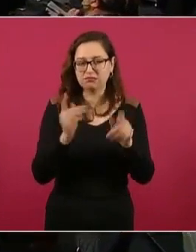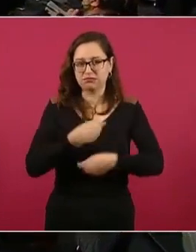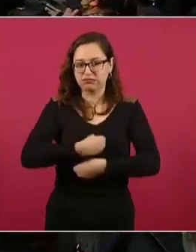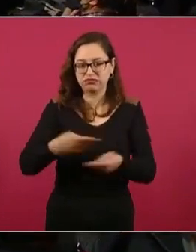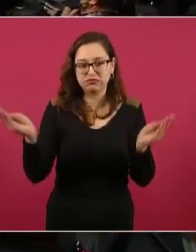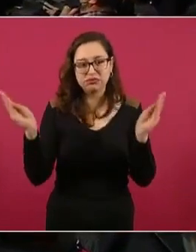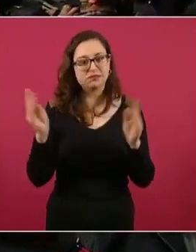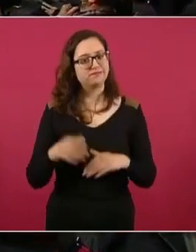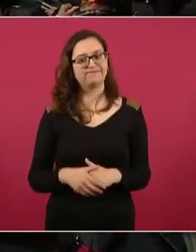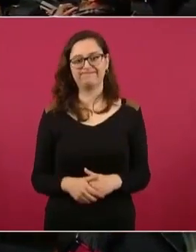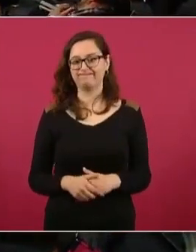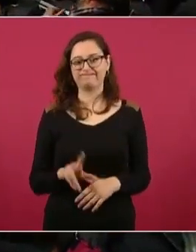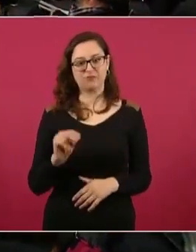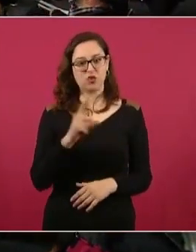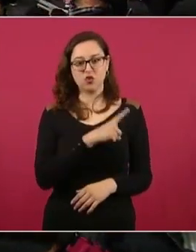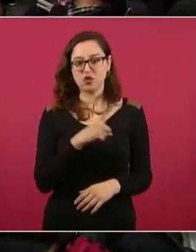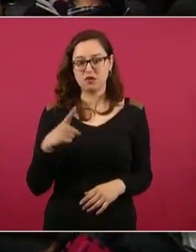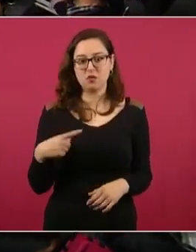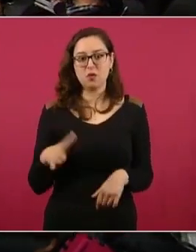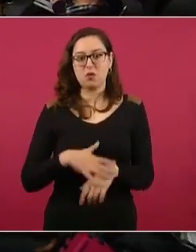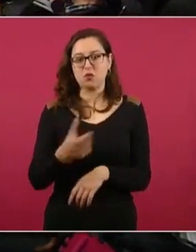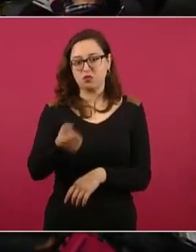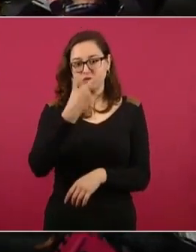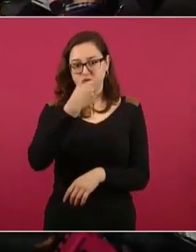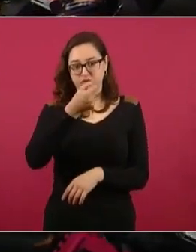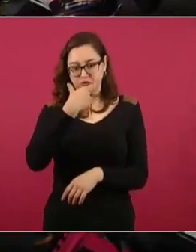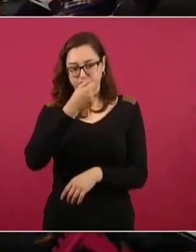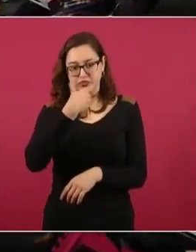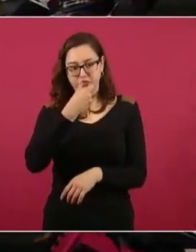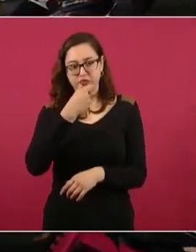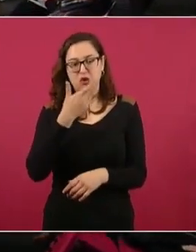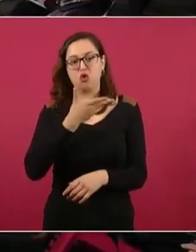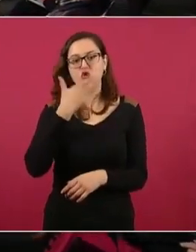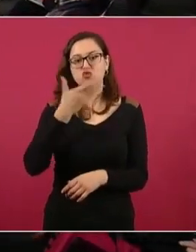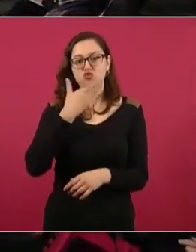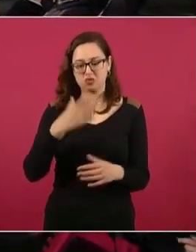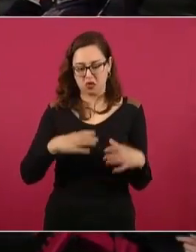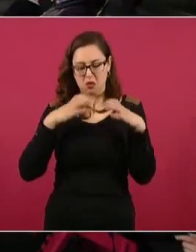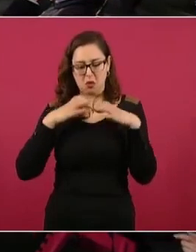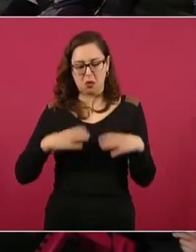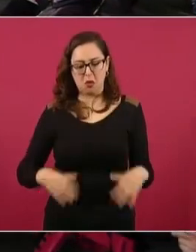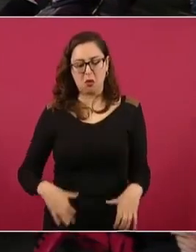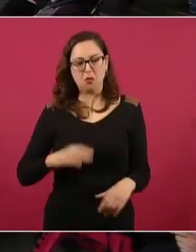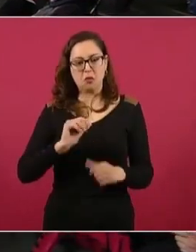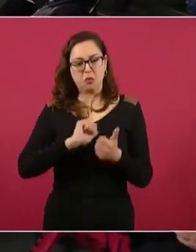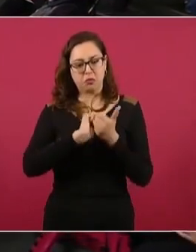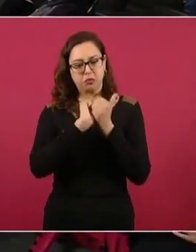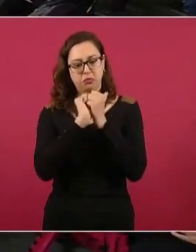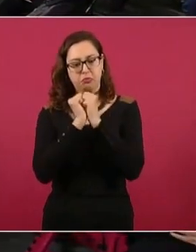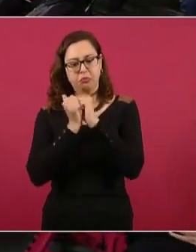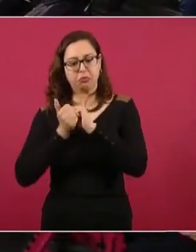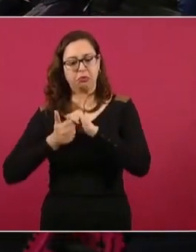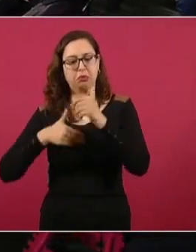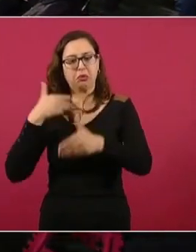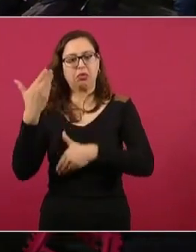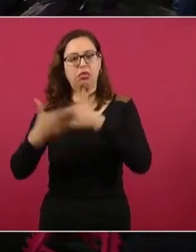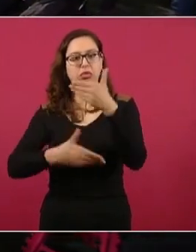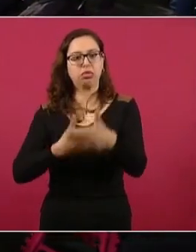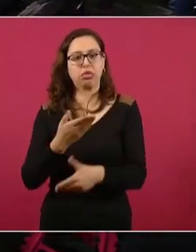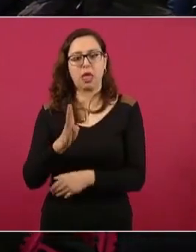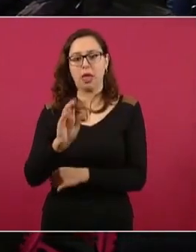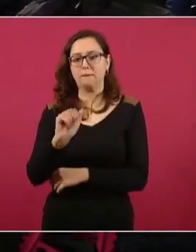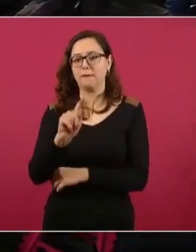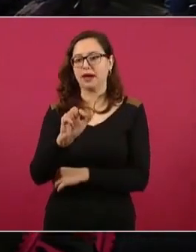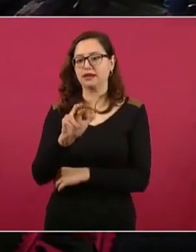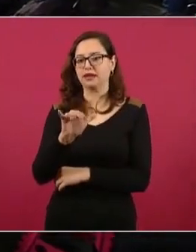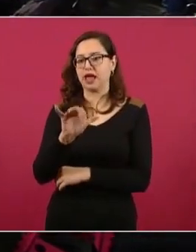la resistencia bacteriana, y esto en el futuro va a ser una consecuencia muy grave para todos en la salud. Entonces yo